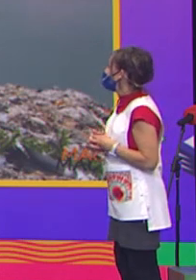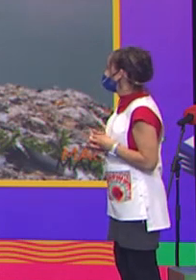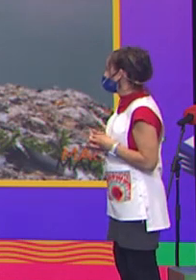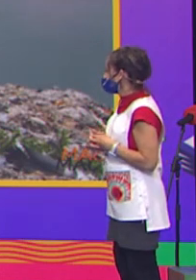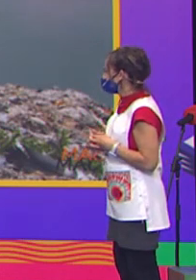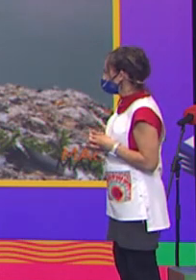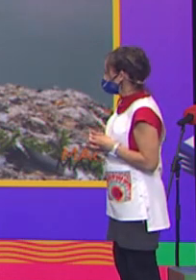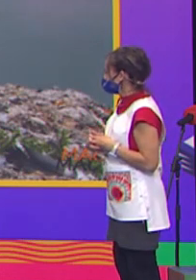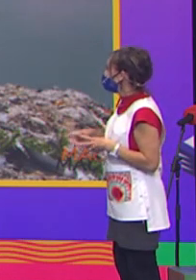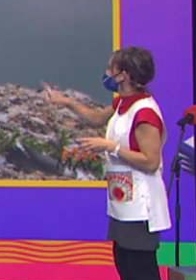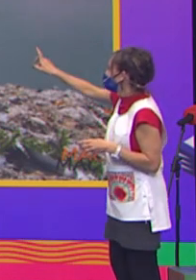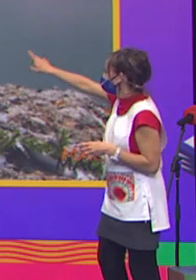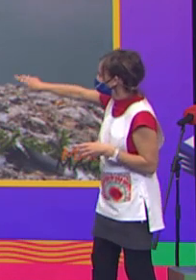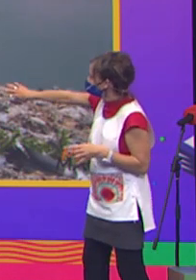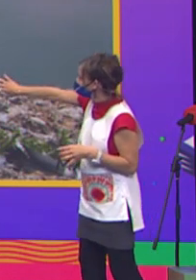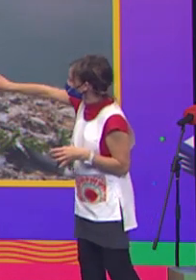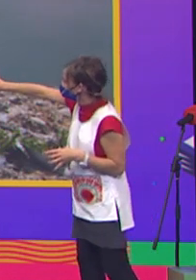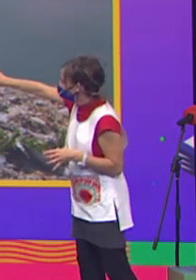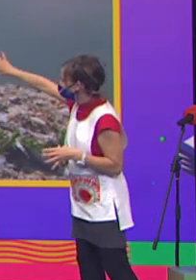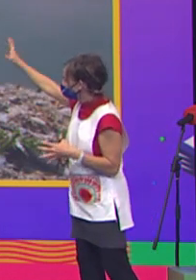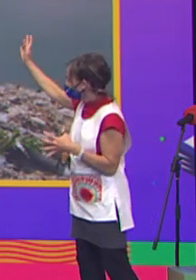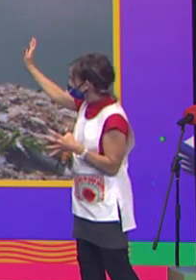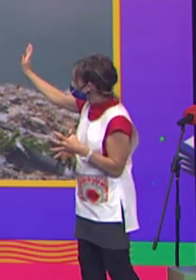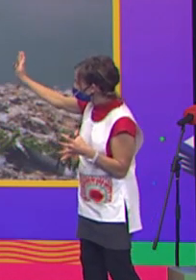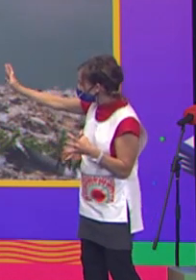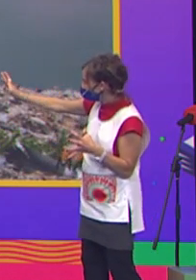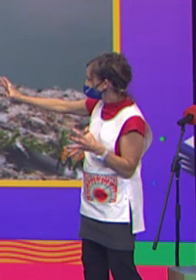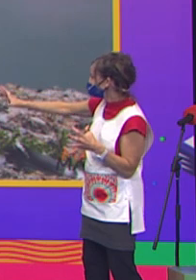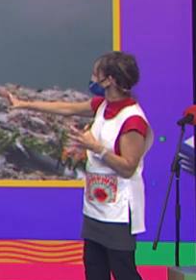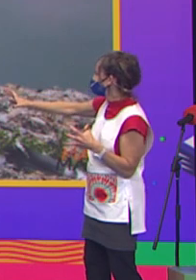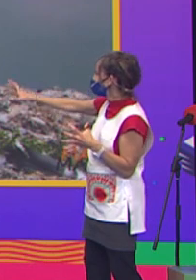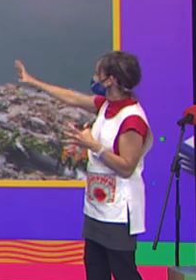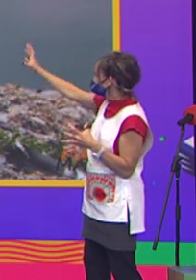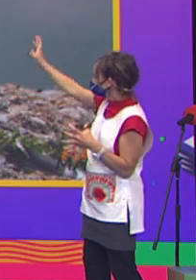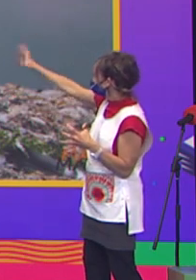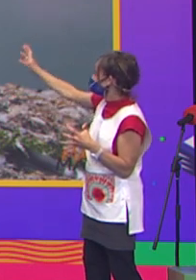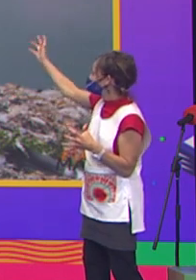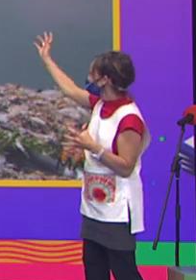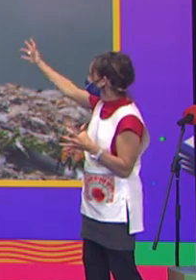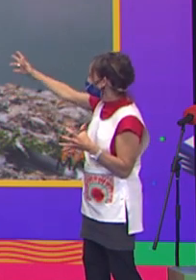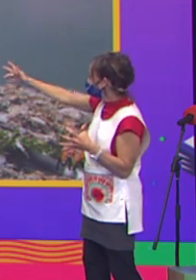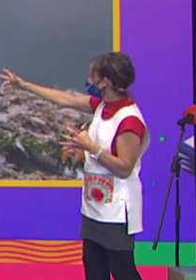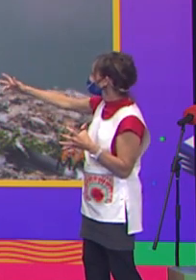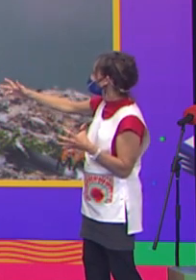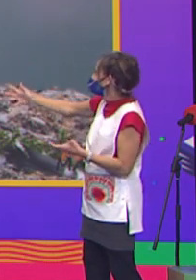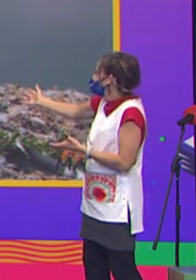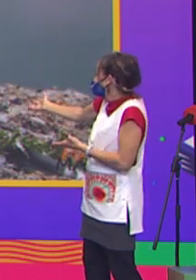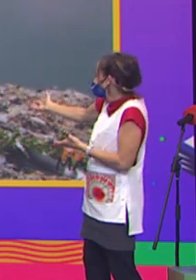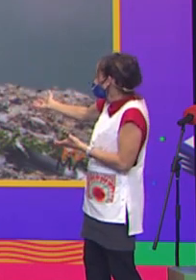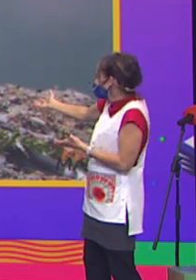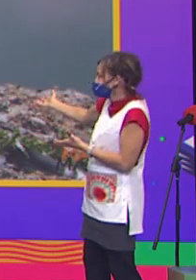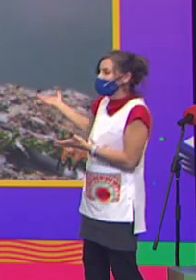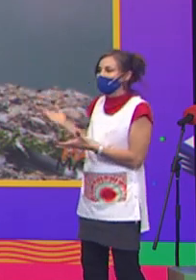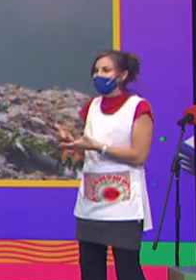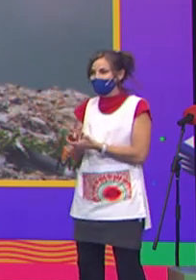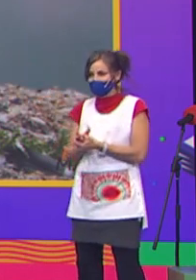con el ambiente. ¿Ven? Miren este, como el pelaje tiene que ver... Con la piedra. La pluma tiene que ver, es